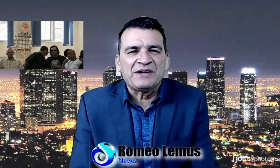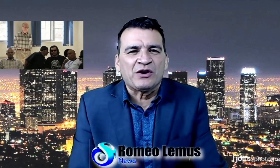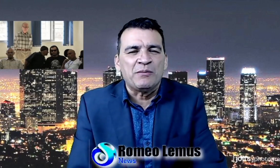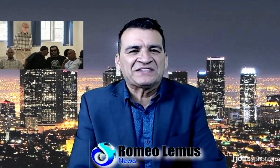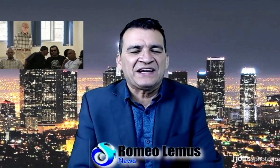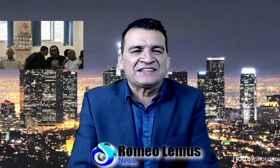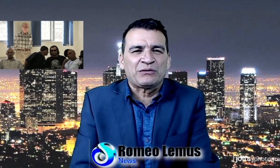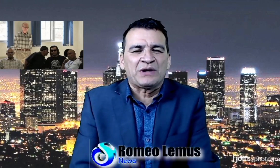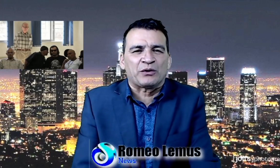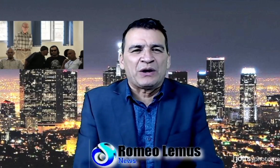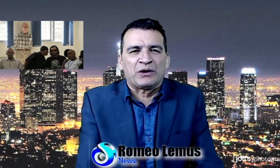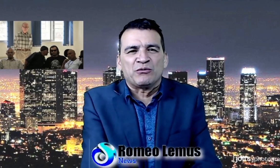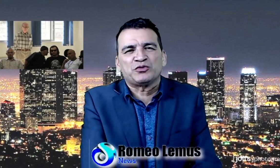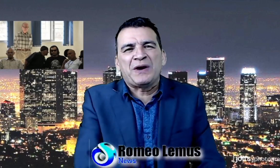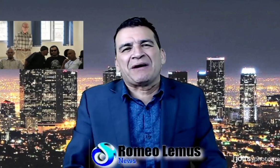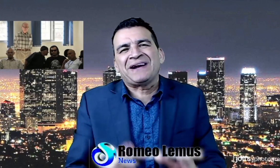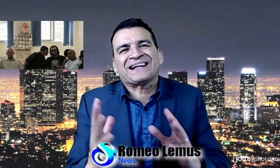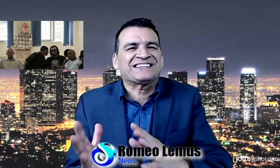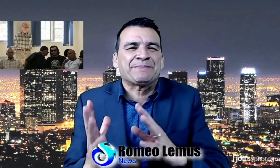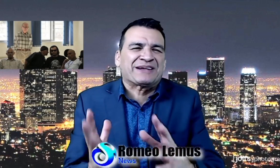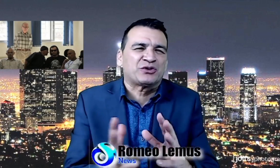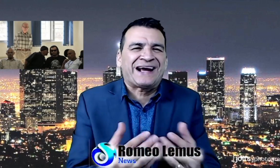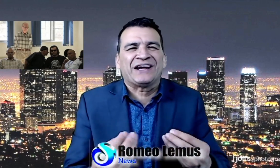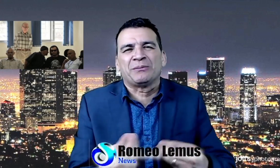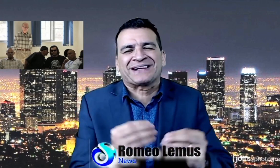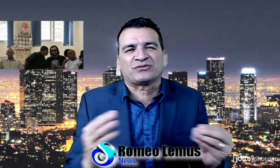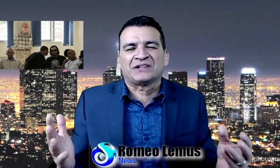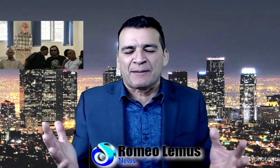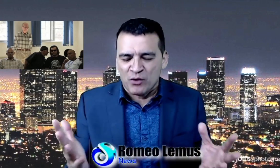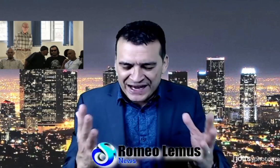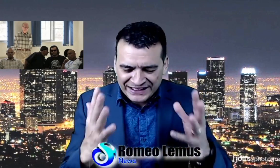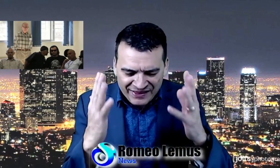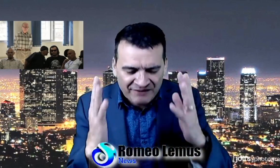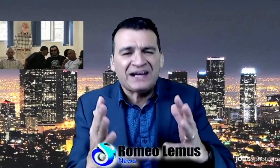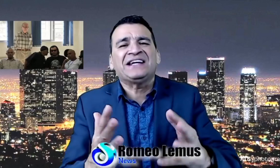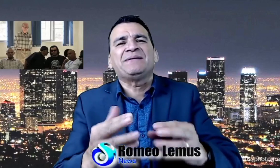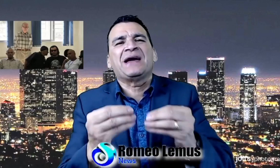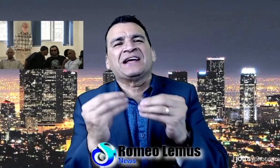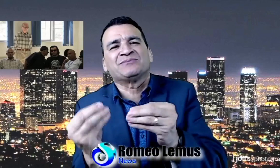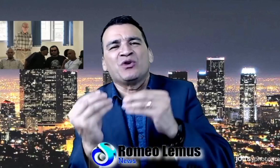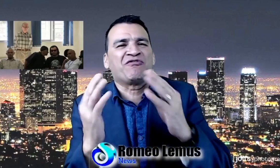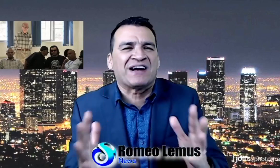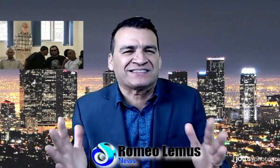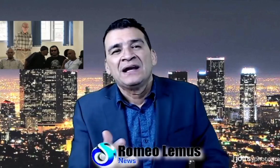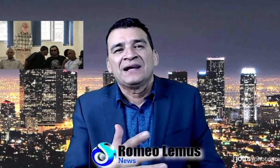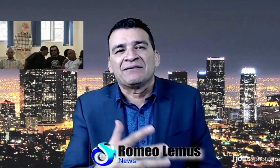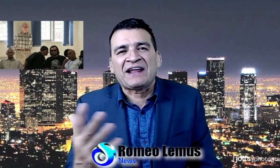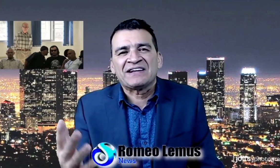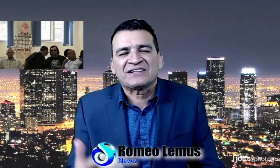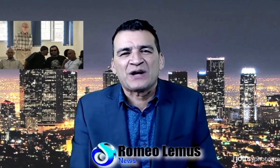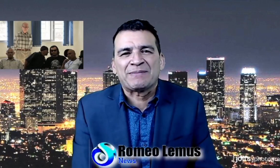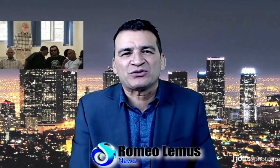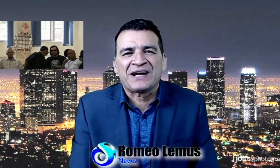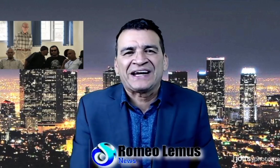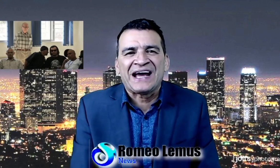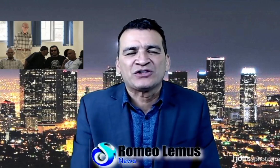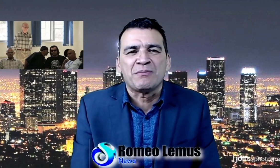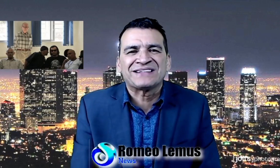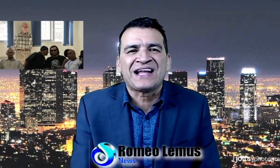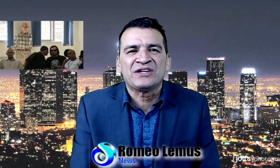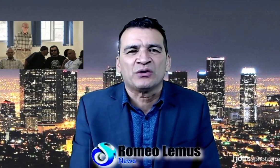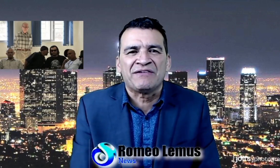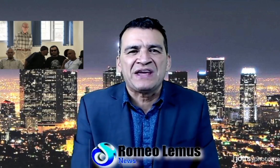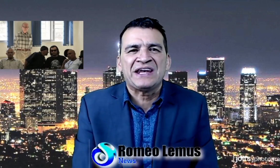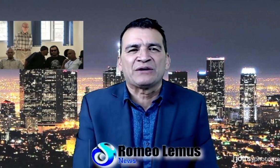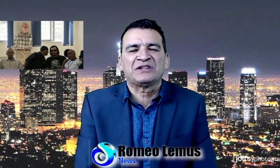Estimados amigos, ¿cómo están? Les saluda Romeo Lemus. Bueno, hablar de este personaje no me resulta muy agradable ni me es muy fácil. La verdad es que es una persona que le ha hecho